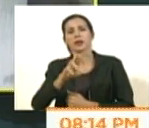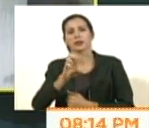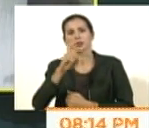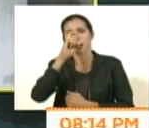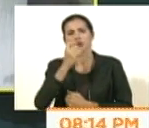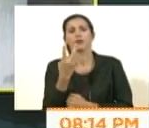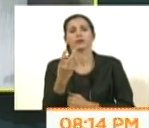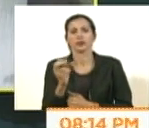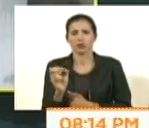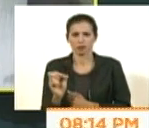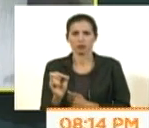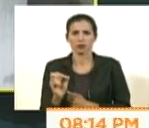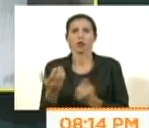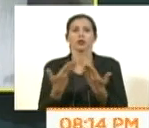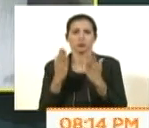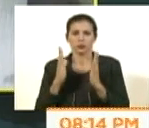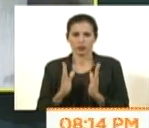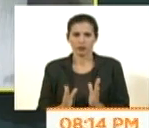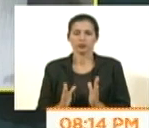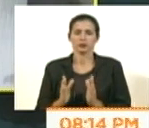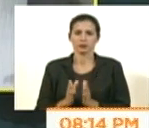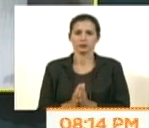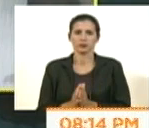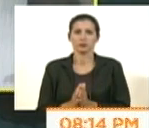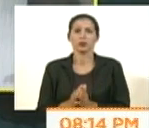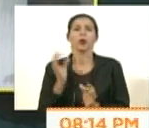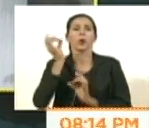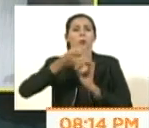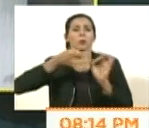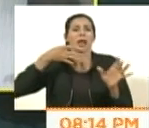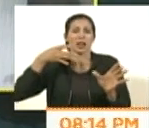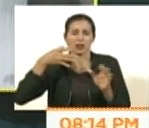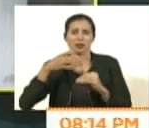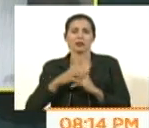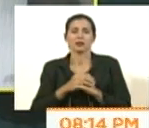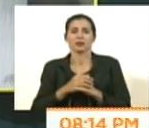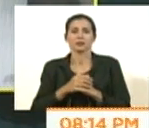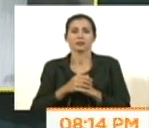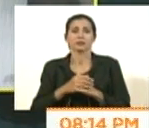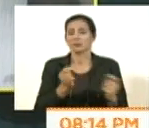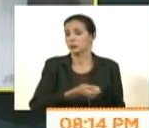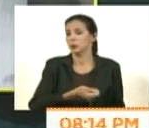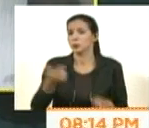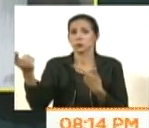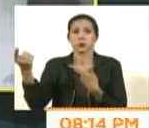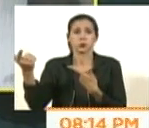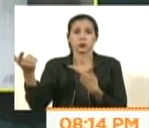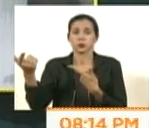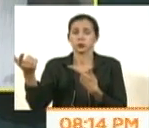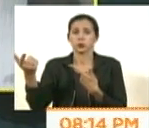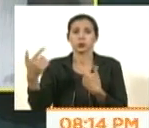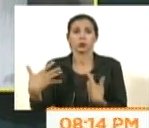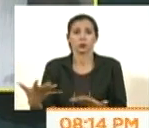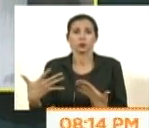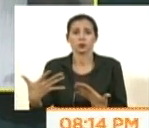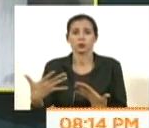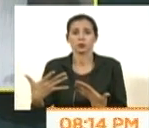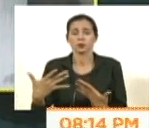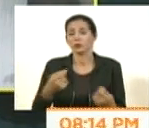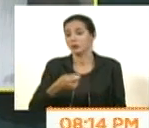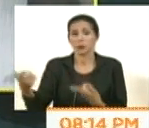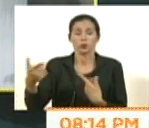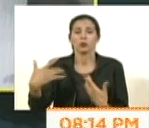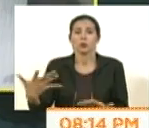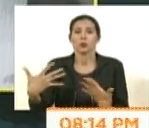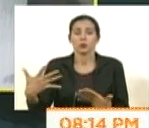años de edad, estudiante de la UPEL, quien ingresó al recinto